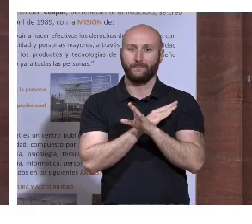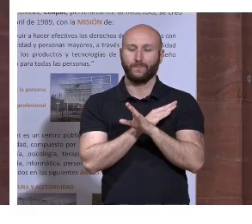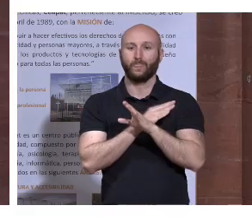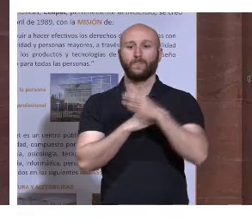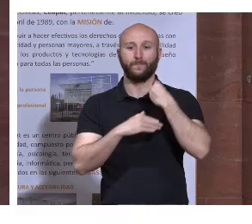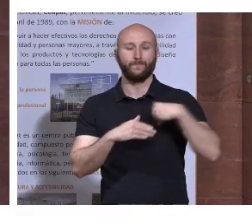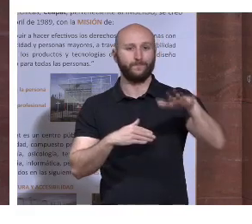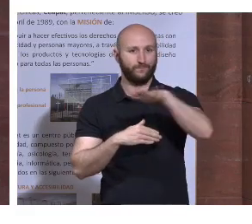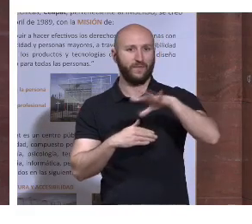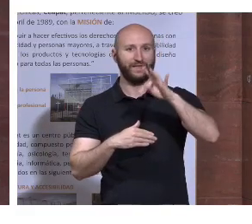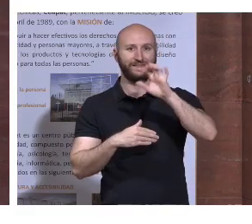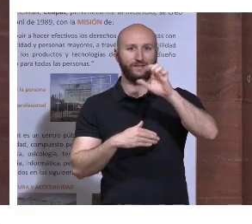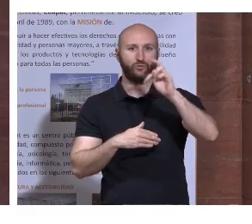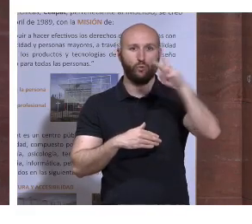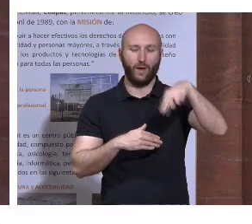Tetuán, que es patrimonio,